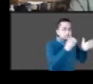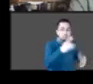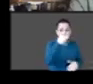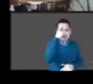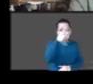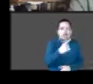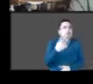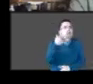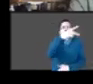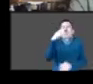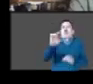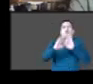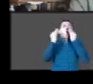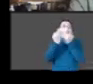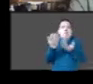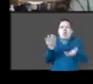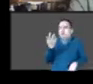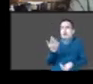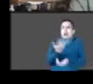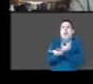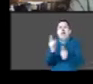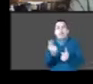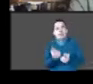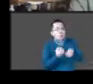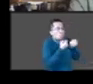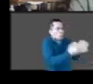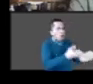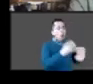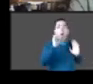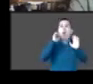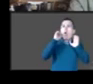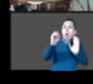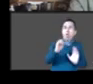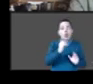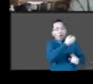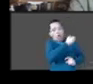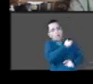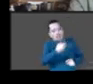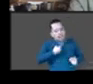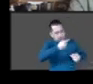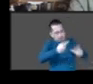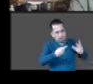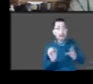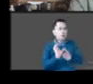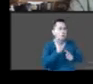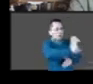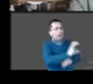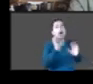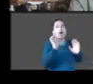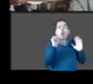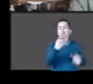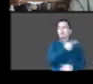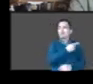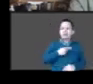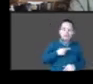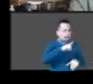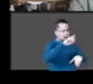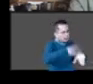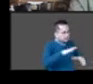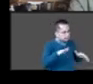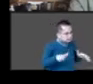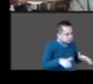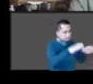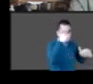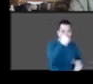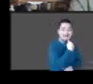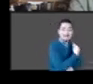modalidades condicionales no condicionales que puedan indudablemente acompañar una correcta instrucción escolar a las niñas